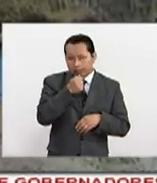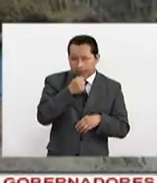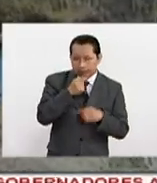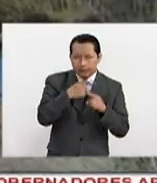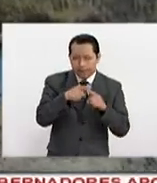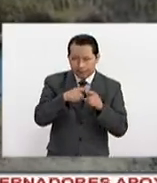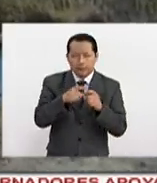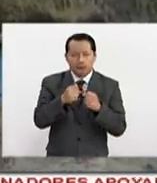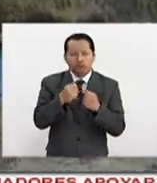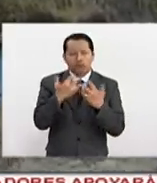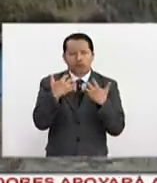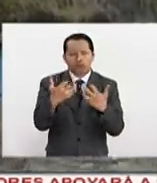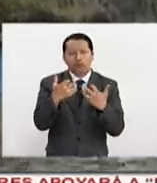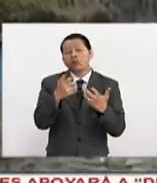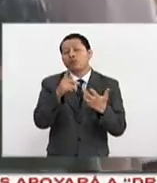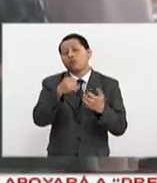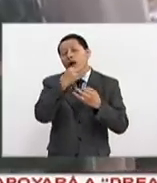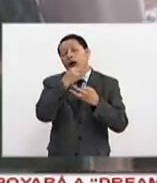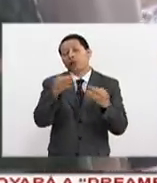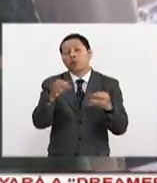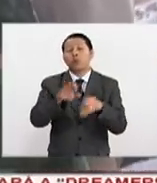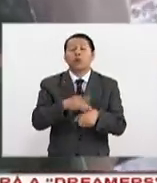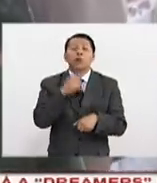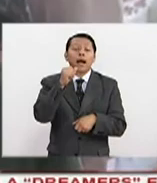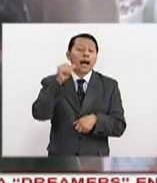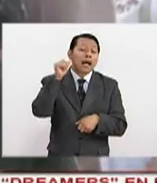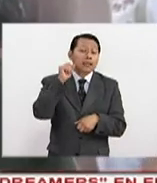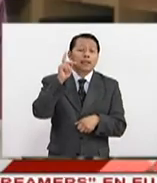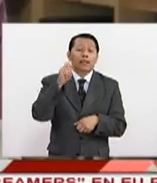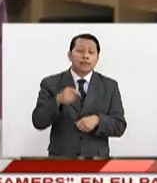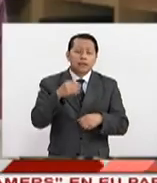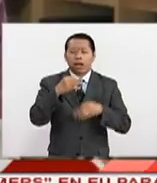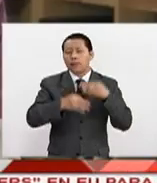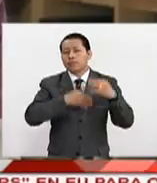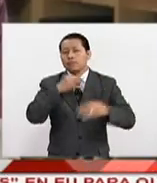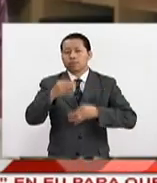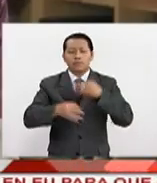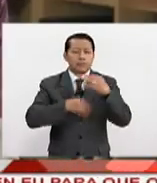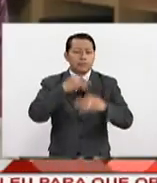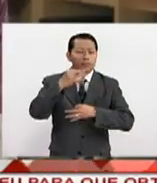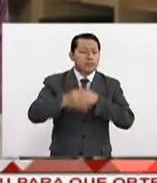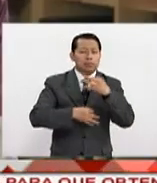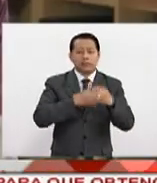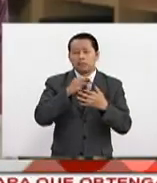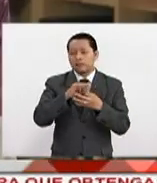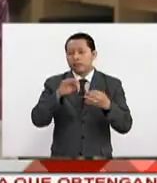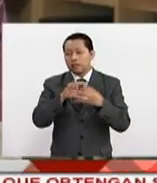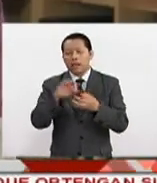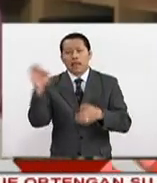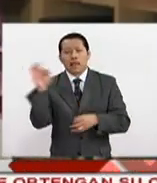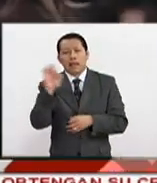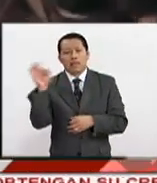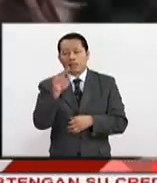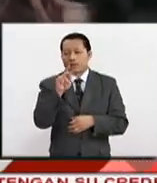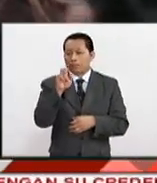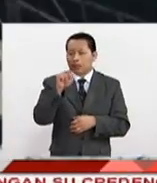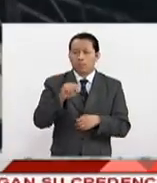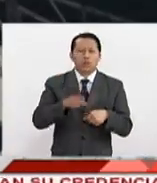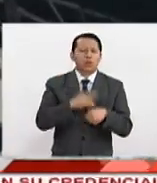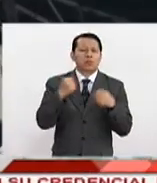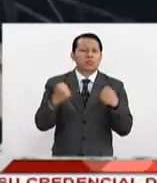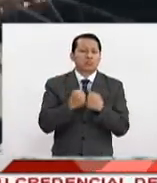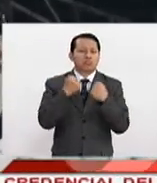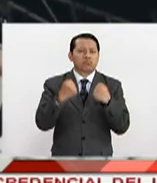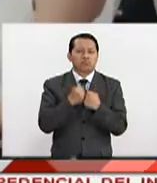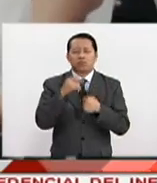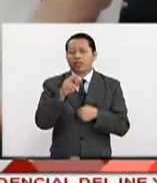ser la postura tras ayer salir en algunos medios que podría dejar el PAN por su discrepancia con